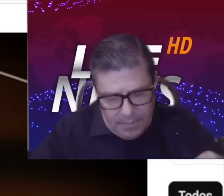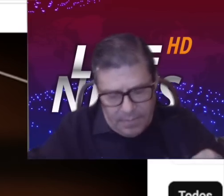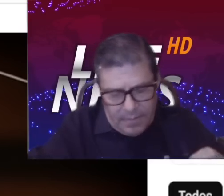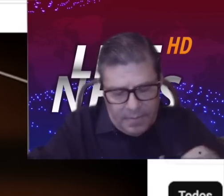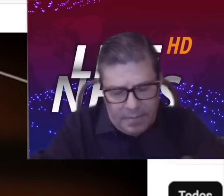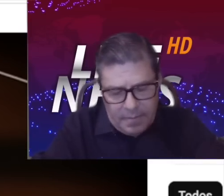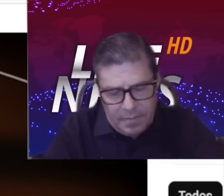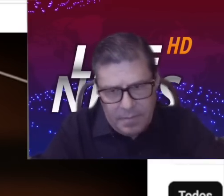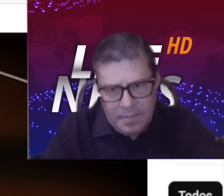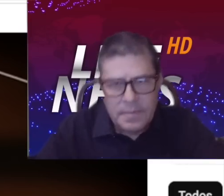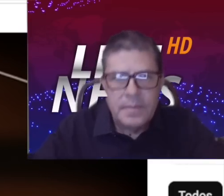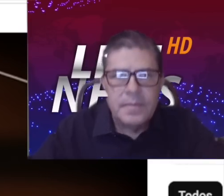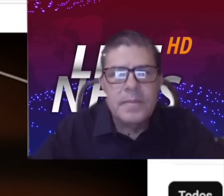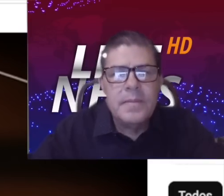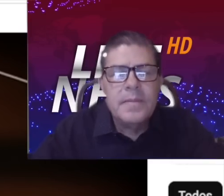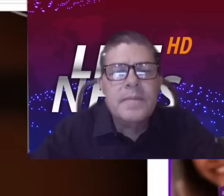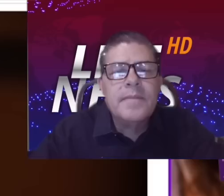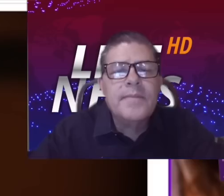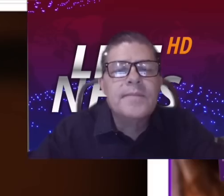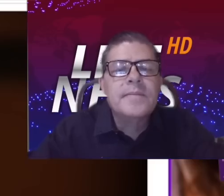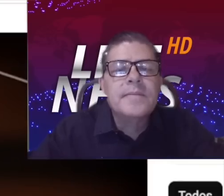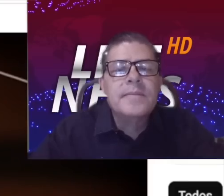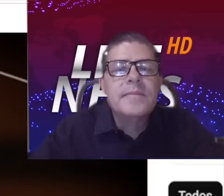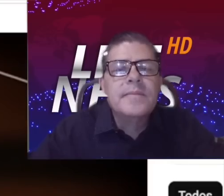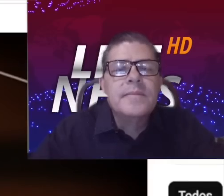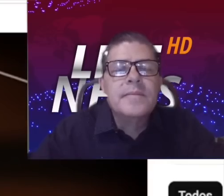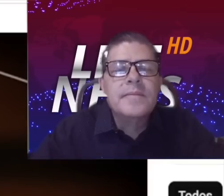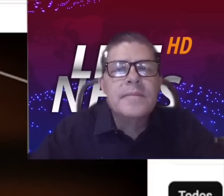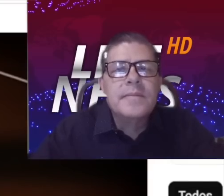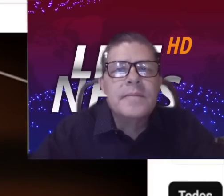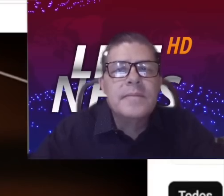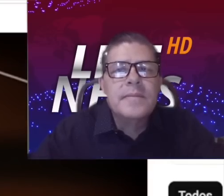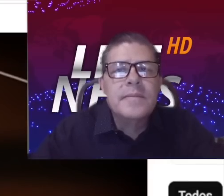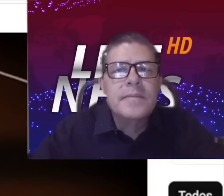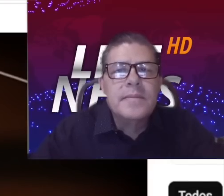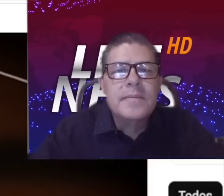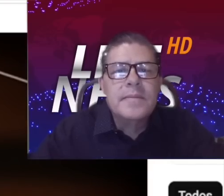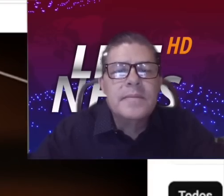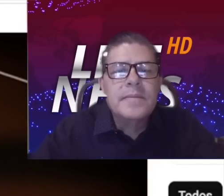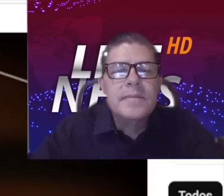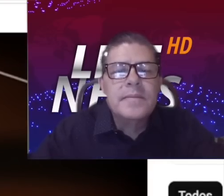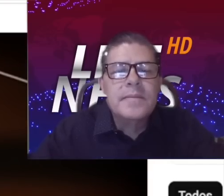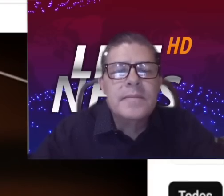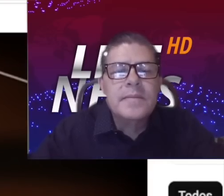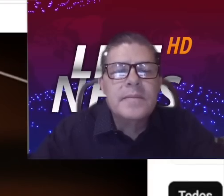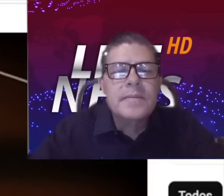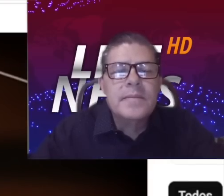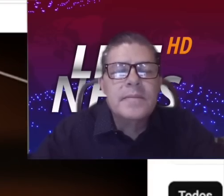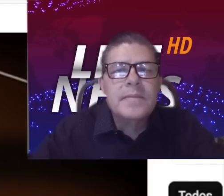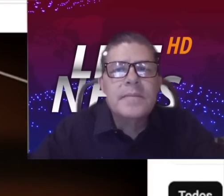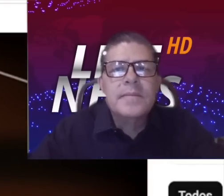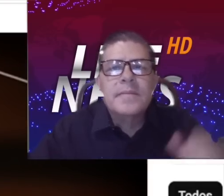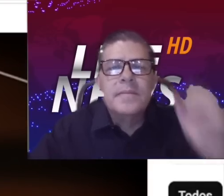habría accedido a recibir hasta 900 millones de pesos para enfocar su causa con tal de que no la siga